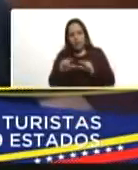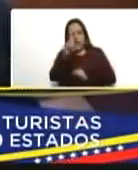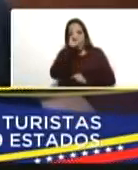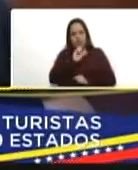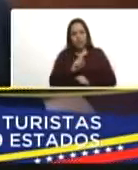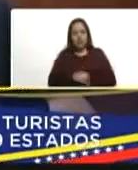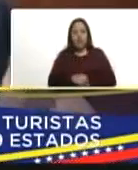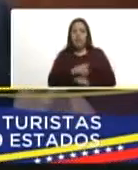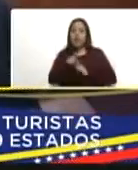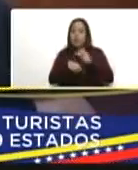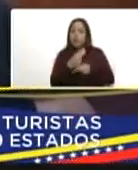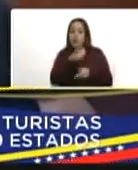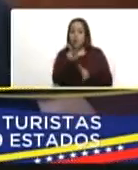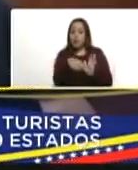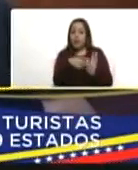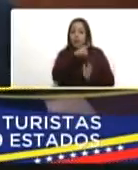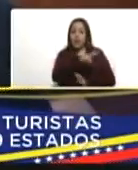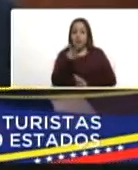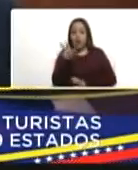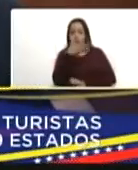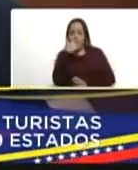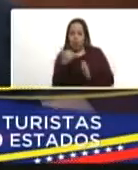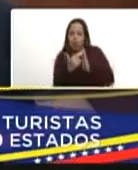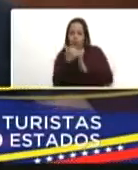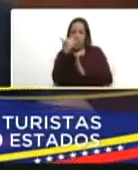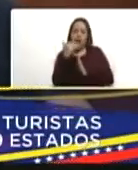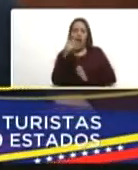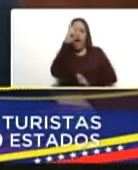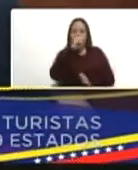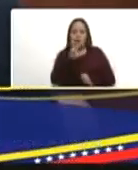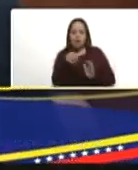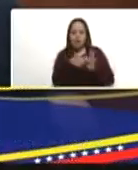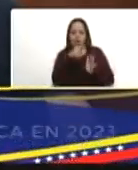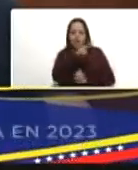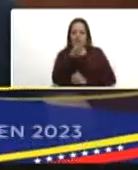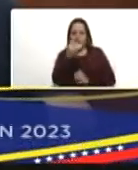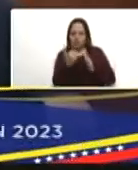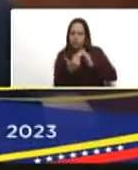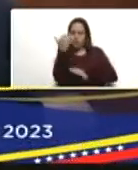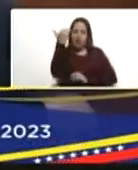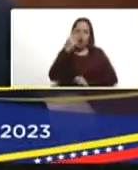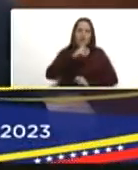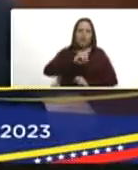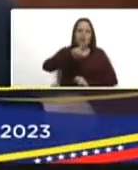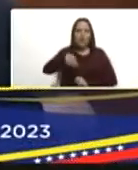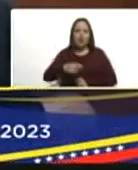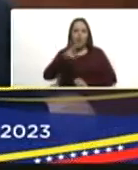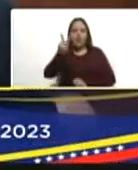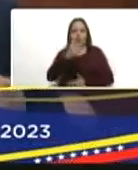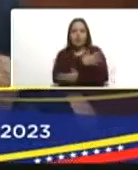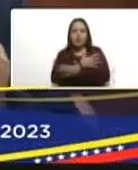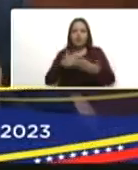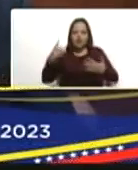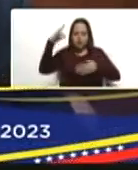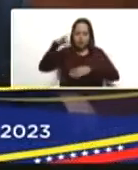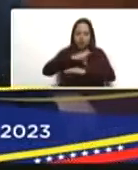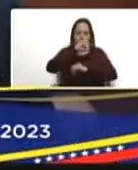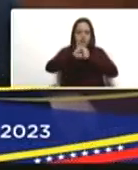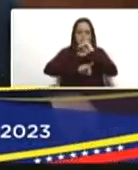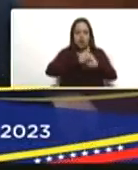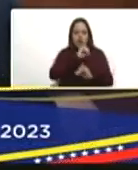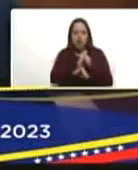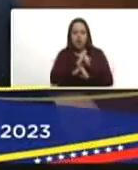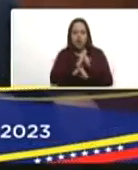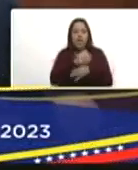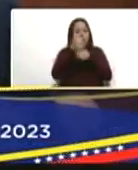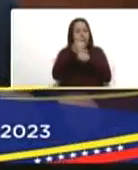2022 y ya en el año 2023 superamos 1.2 millones de llegadas internacionales y con una